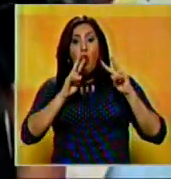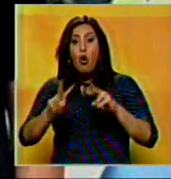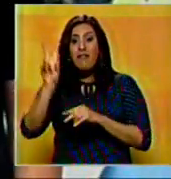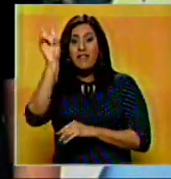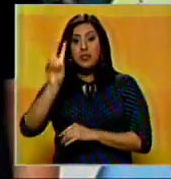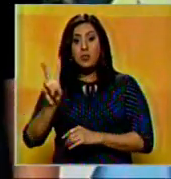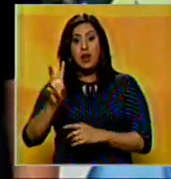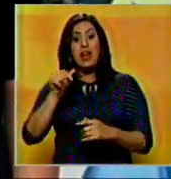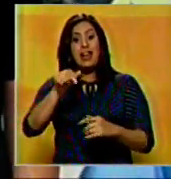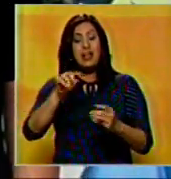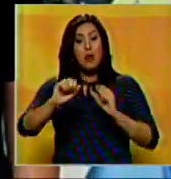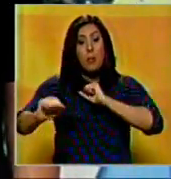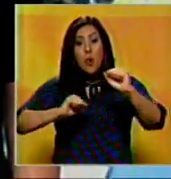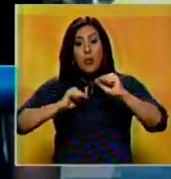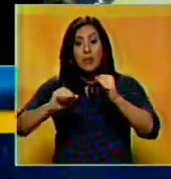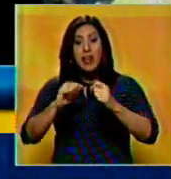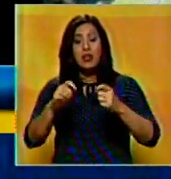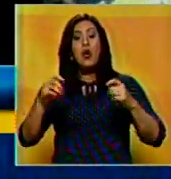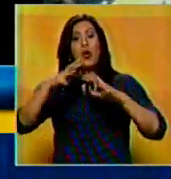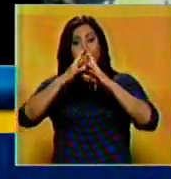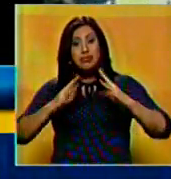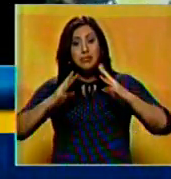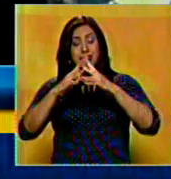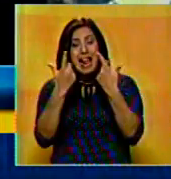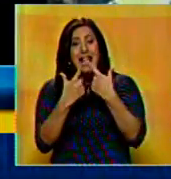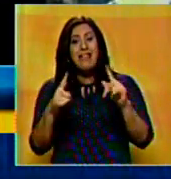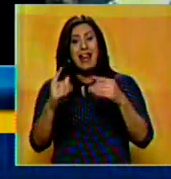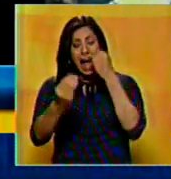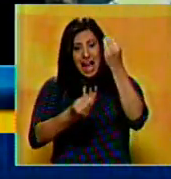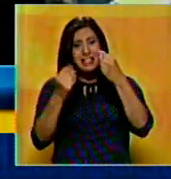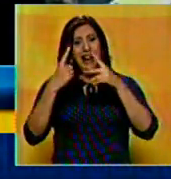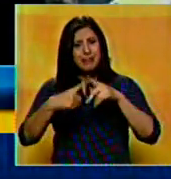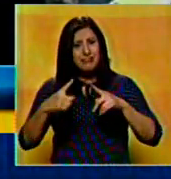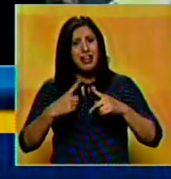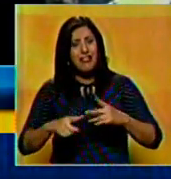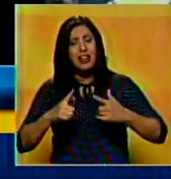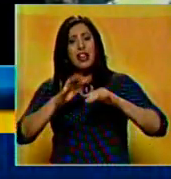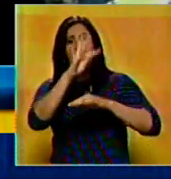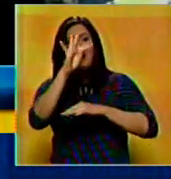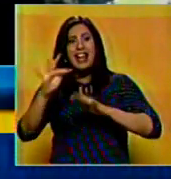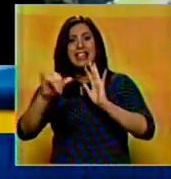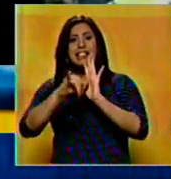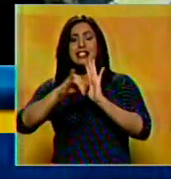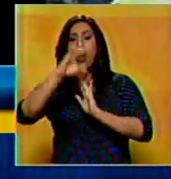Venezuela. Este tipo de movimientos de campamentos por la libertad también se están repitiendo hacia la frontera